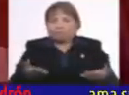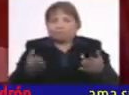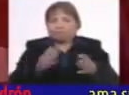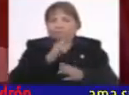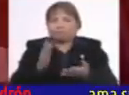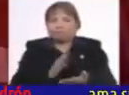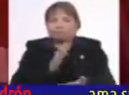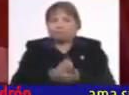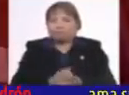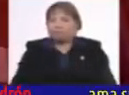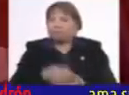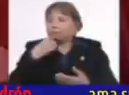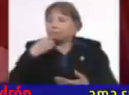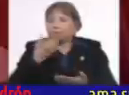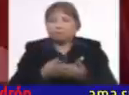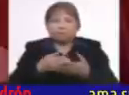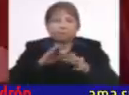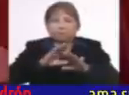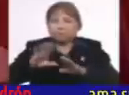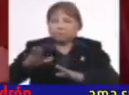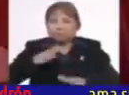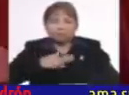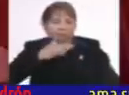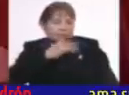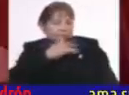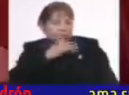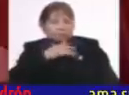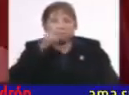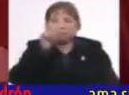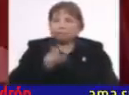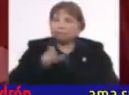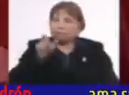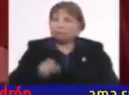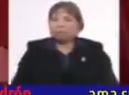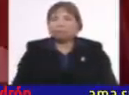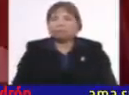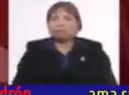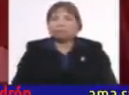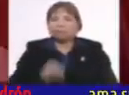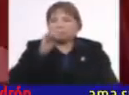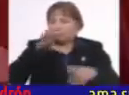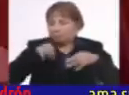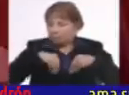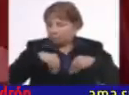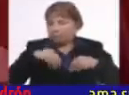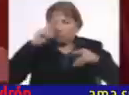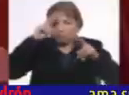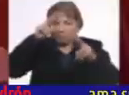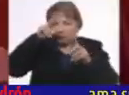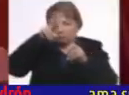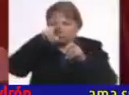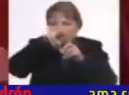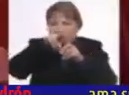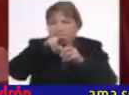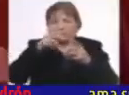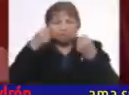situación pero dejó de lado mis sentimientos personalísimos y asumo el reto de seguir